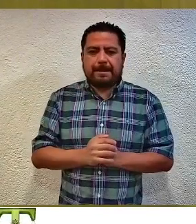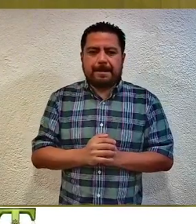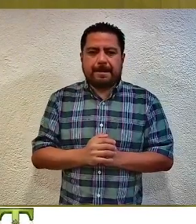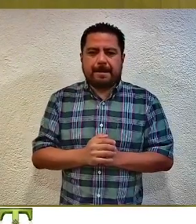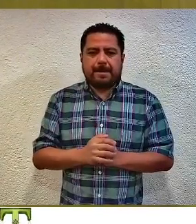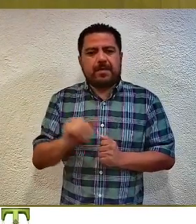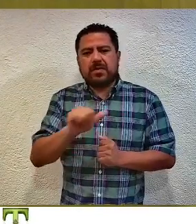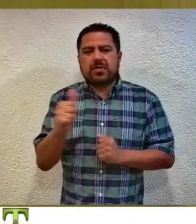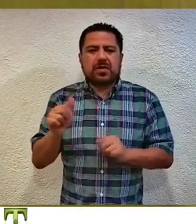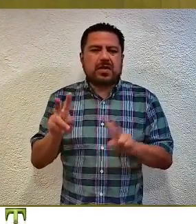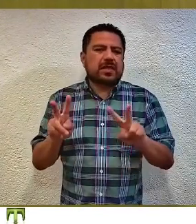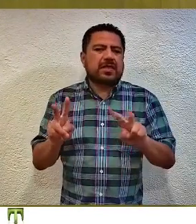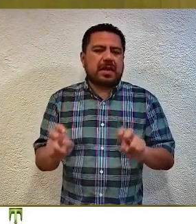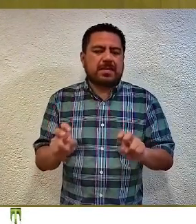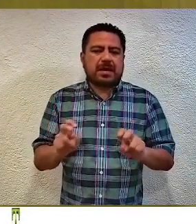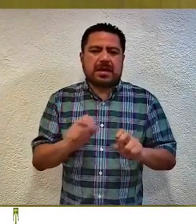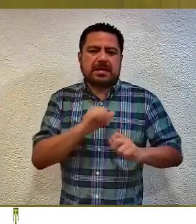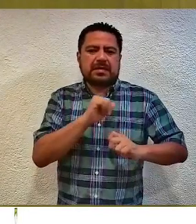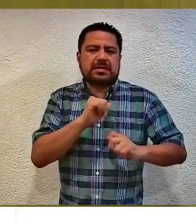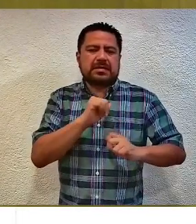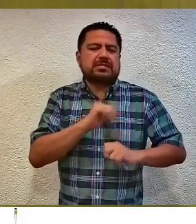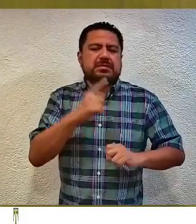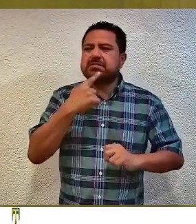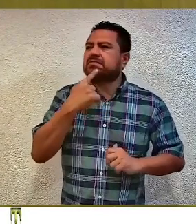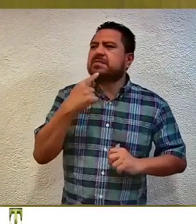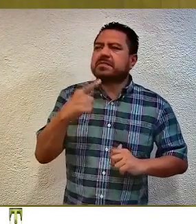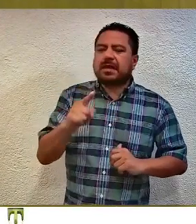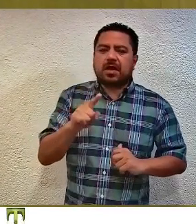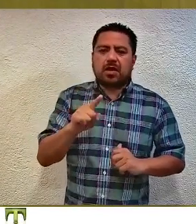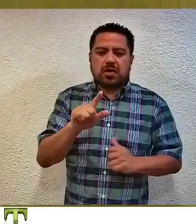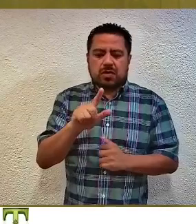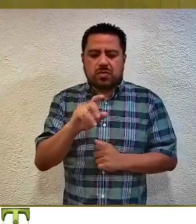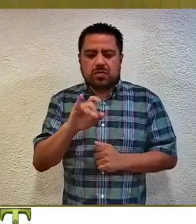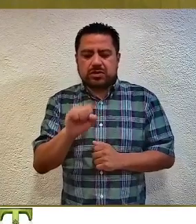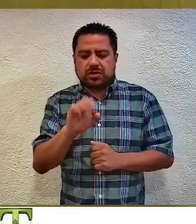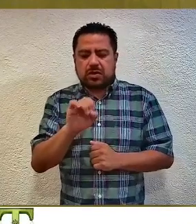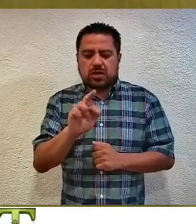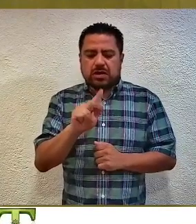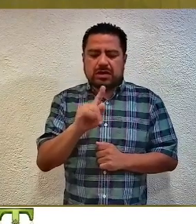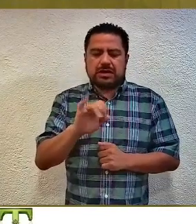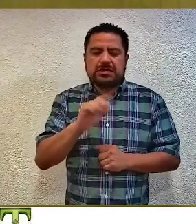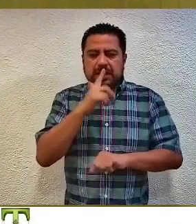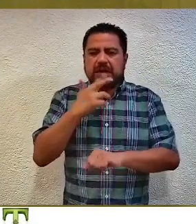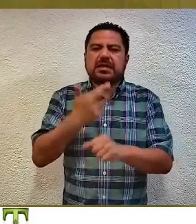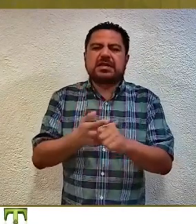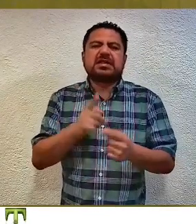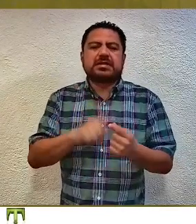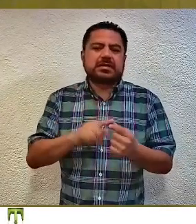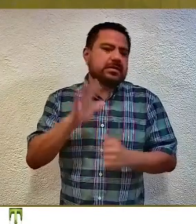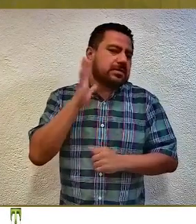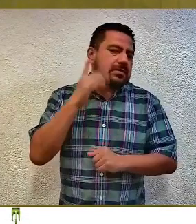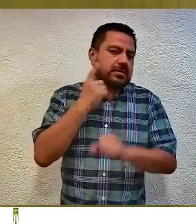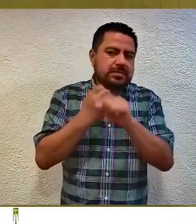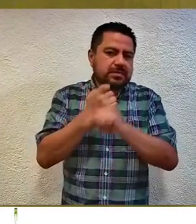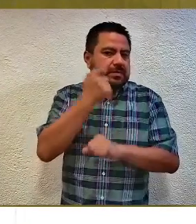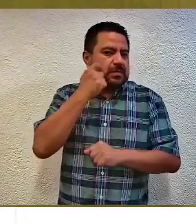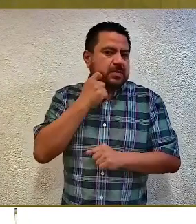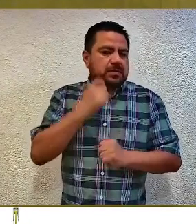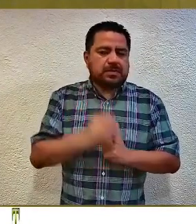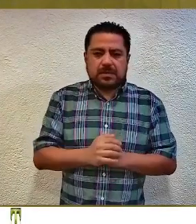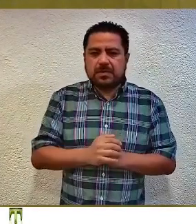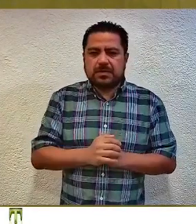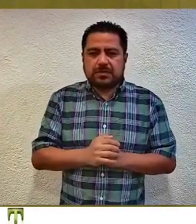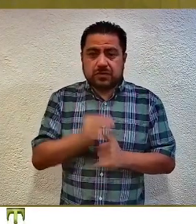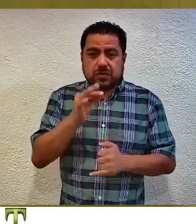En el siguiente asunto, la parte de actora, José Luis Abarca Cortés y otra persona, la autoridad responsable del Congreso del Estado de Guerrero.